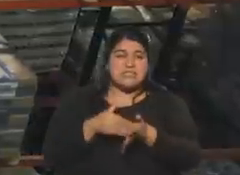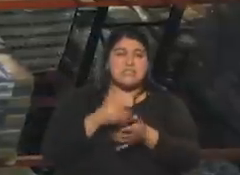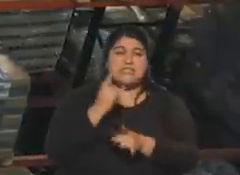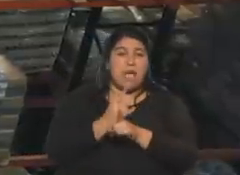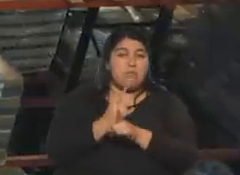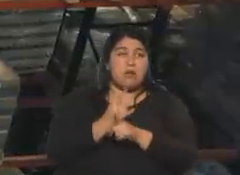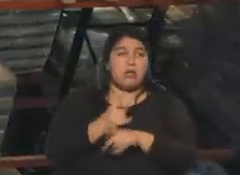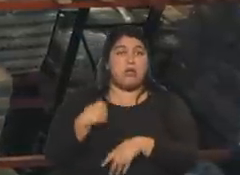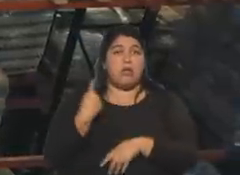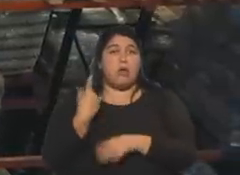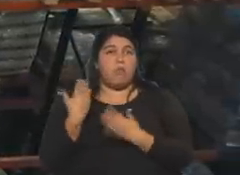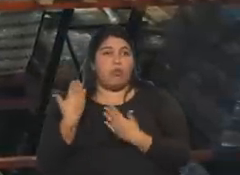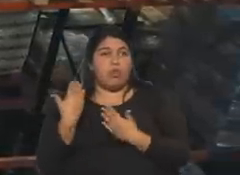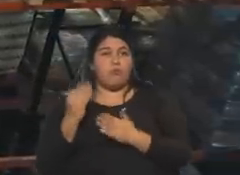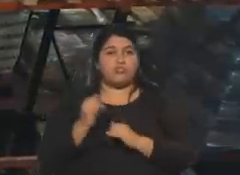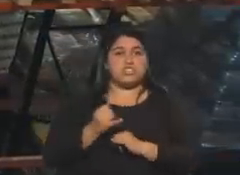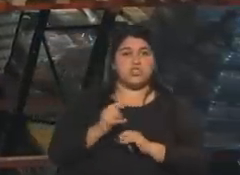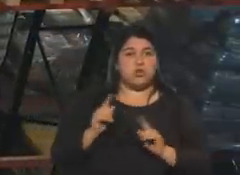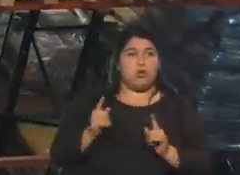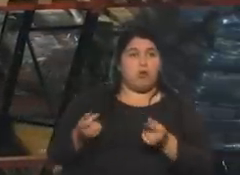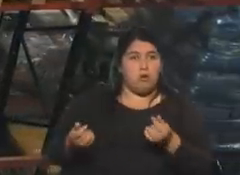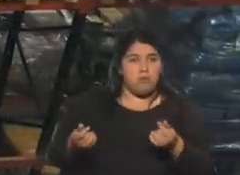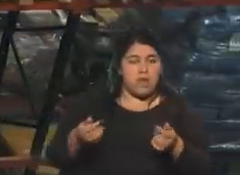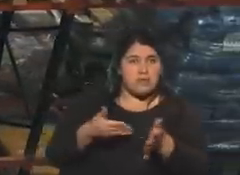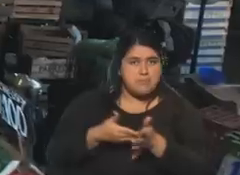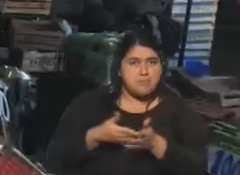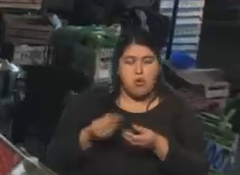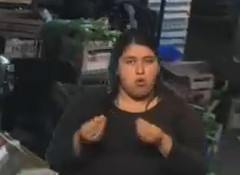podemos o no podemos comprar la comida que necesitamos.